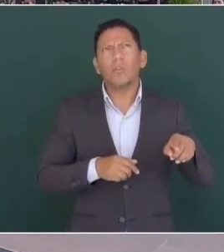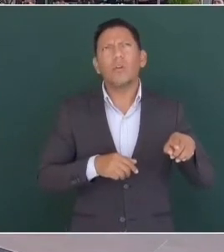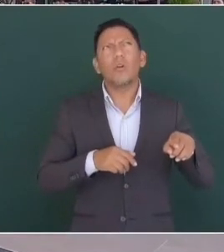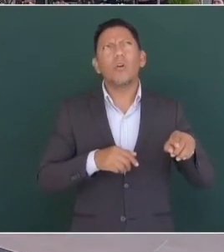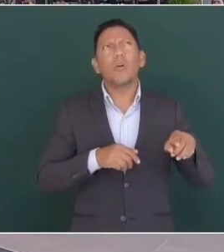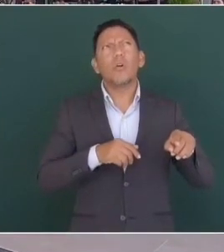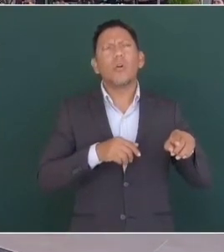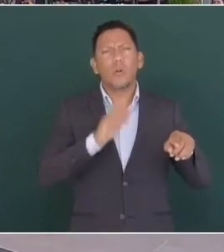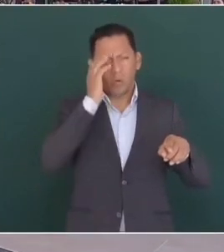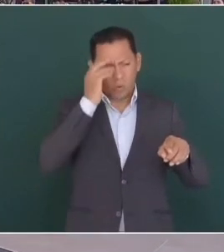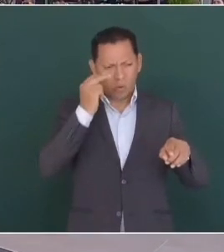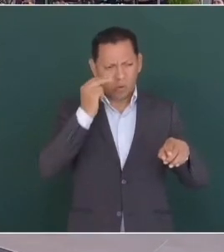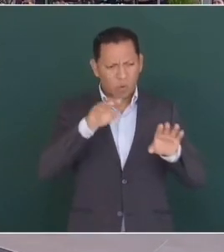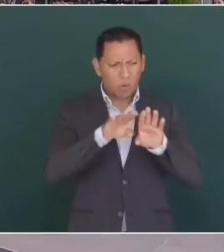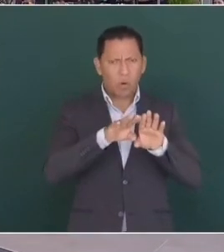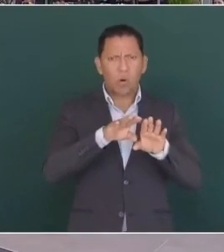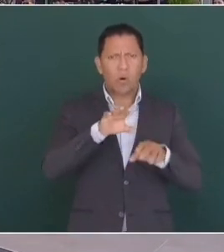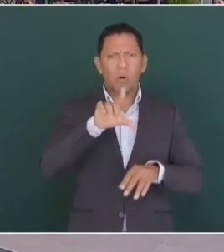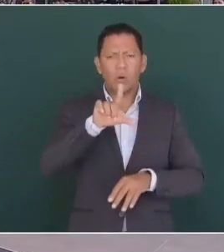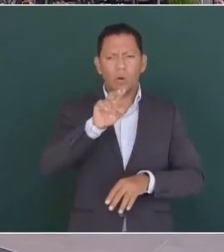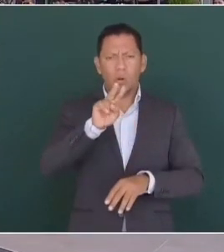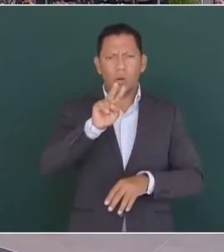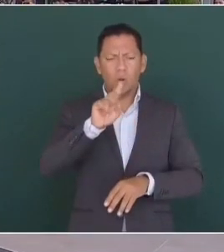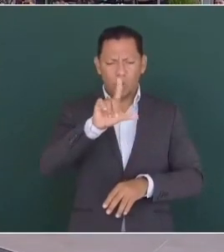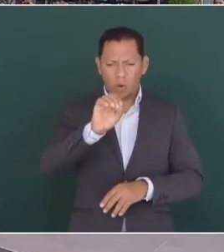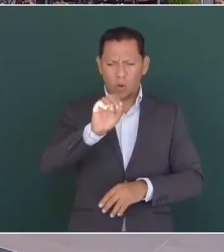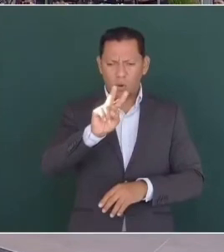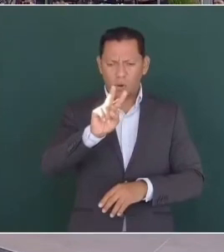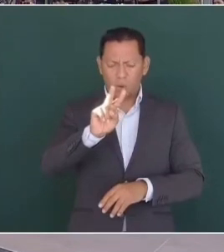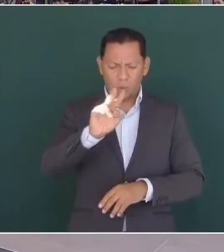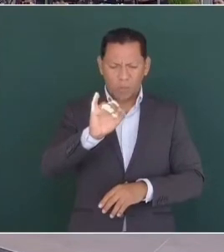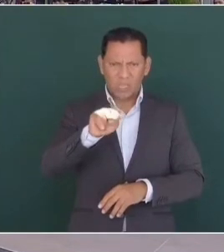como lobby en Estados Unidos,